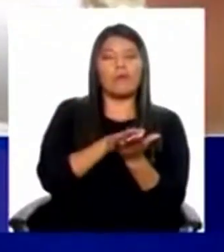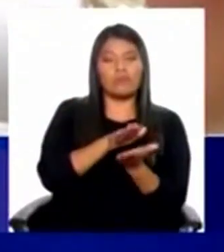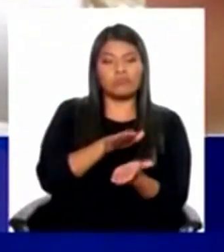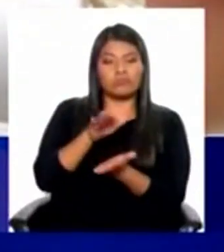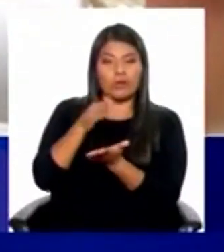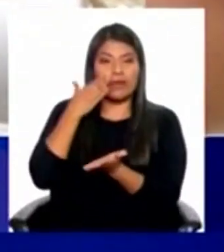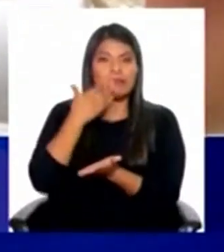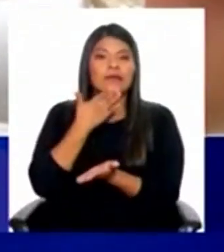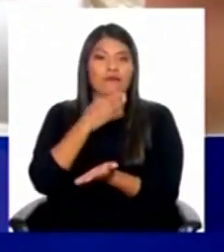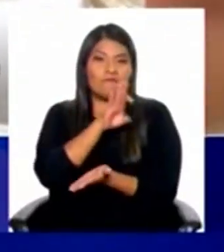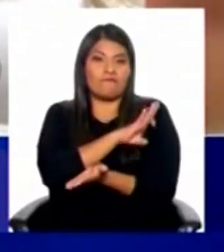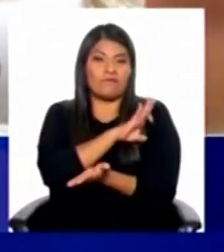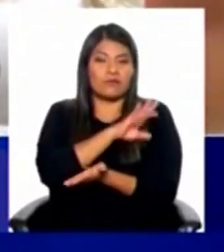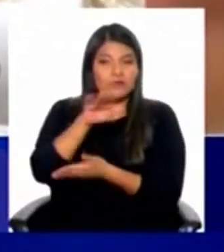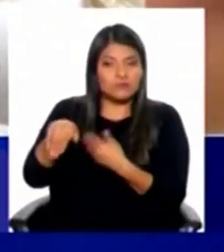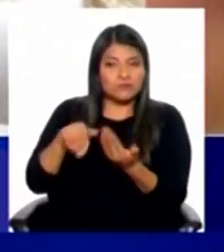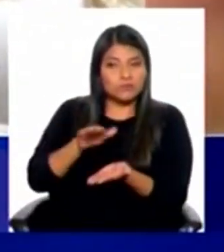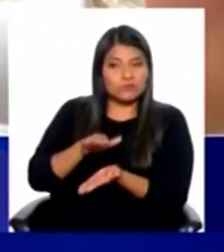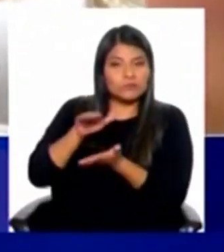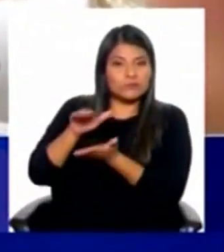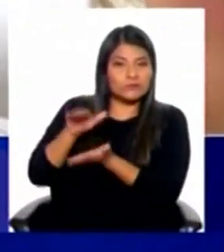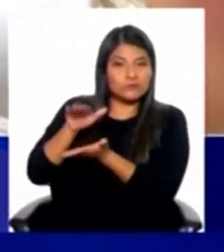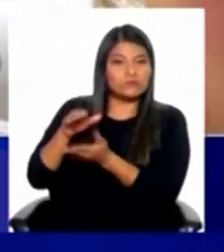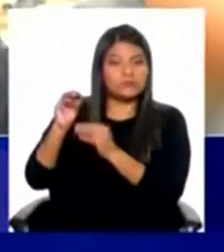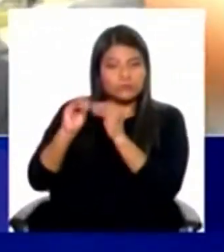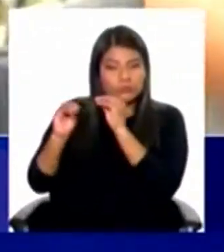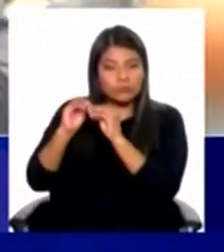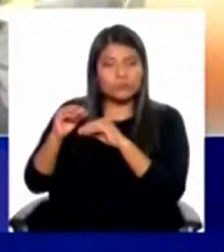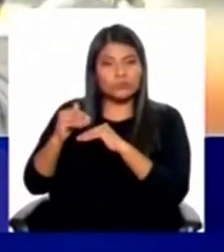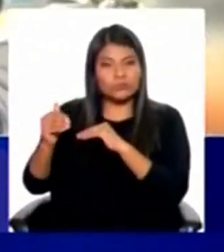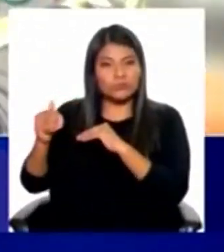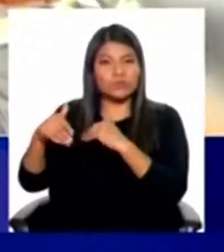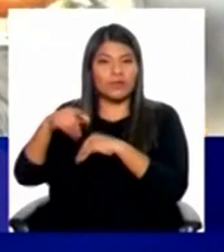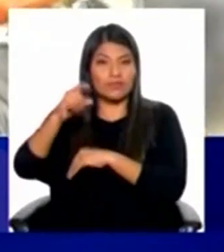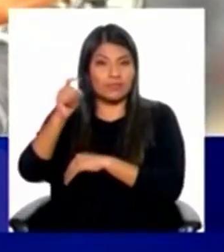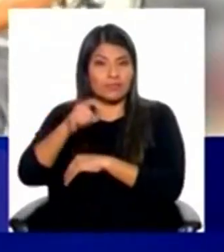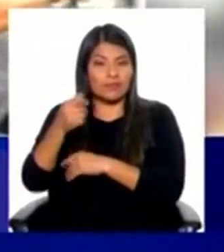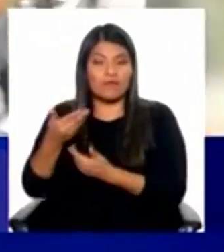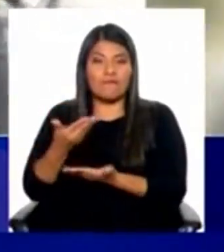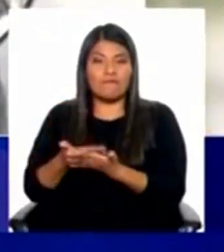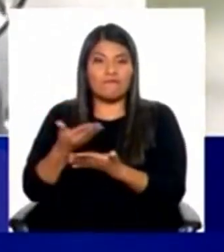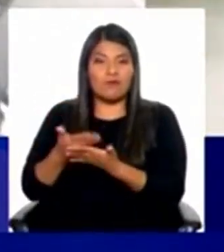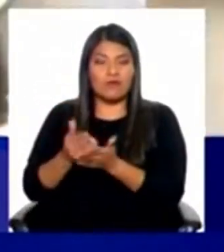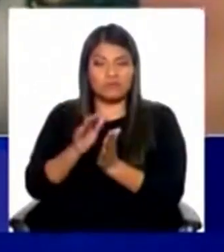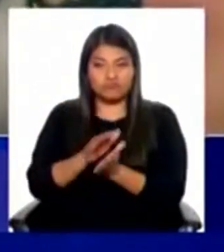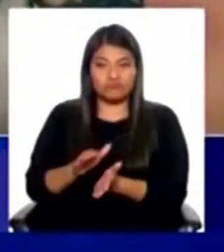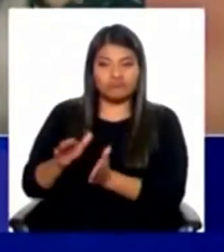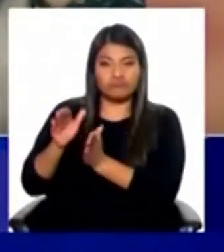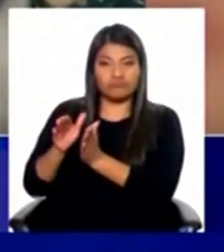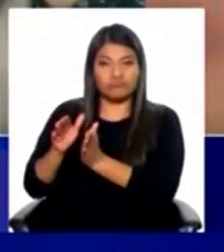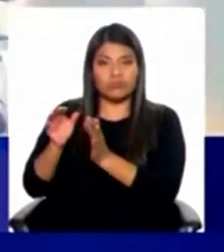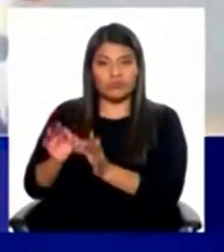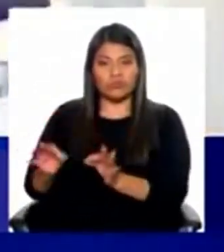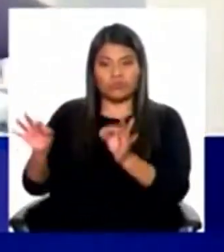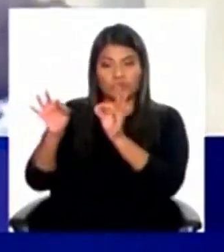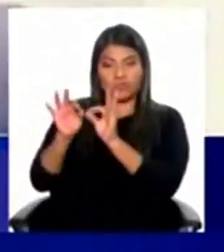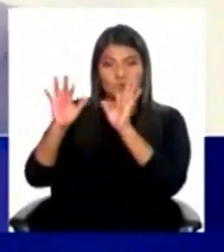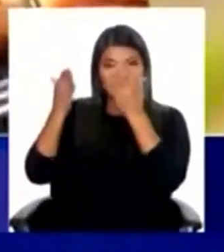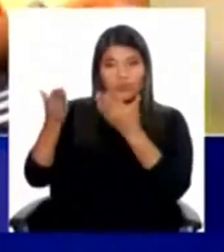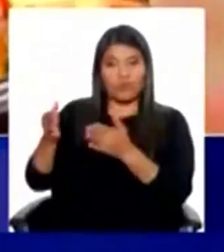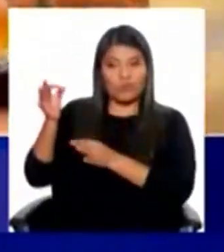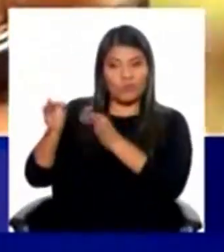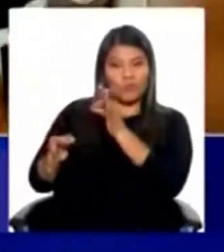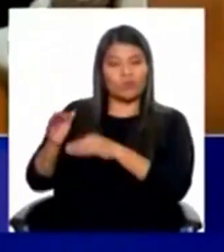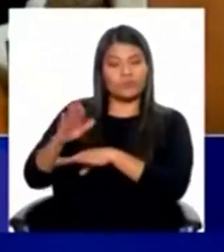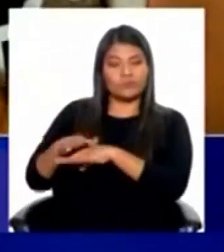trabajo, pero no lo va a poder si es que no reúne o no recaba las evidencias necesarias, que son el sustento más importante para que el juez pueda tomar